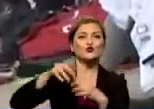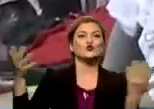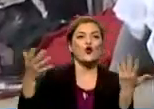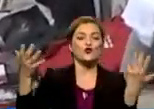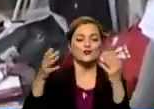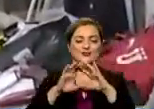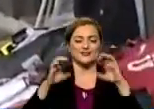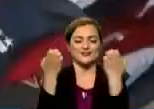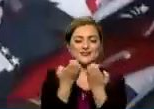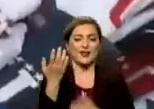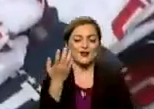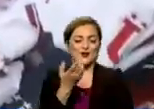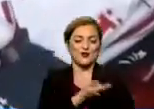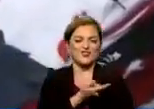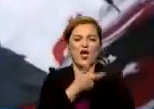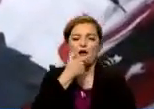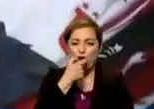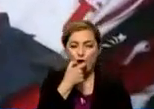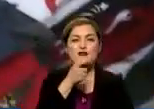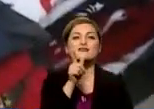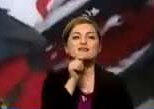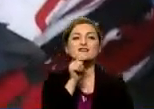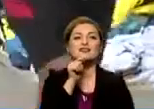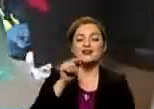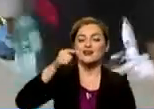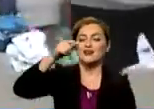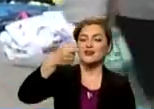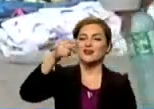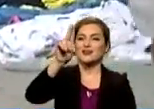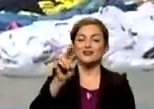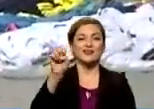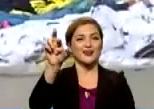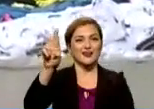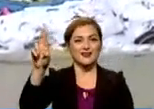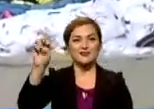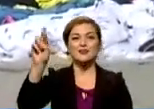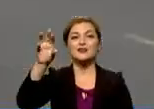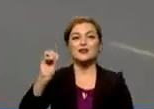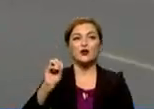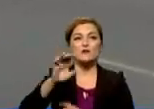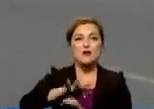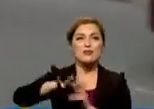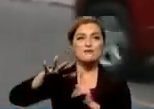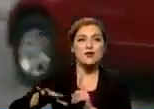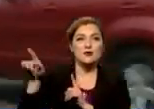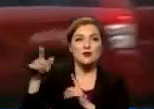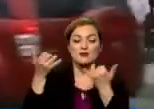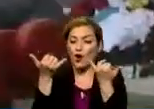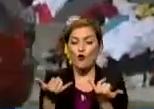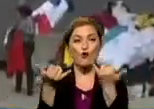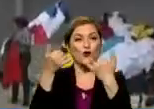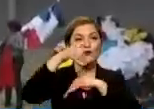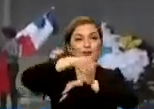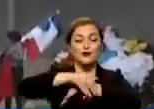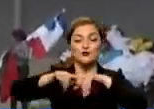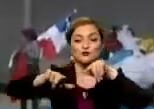Paz Delgado. Va a pitar el compromiso el árbitro Guillermo Guerrero. Y atención que el ambiente al momento, a esta hora de la tarde